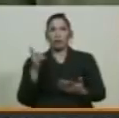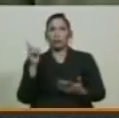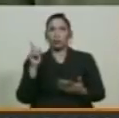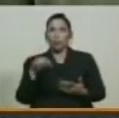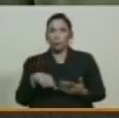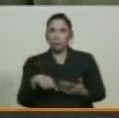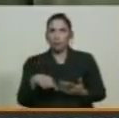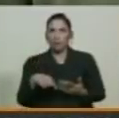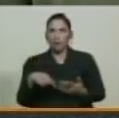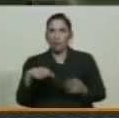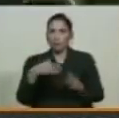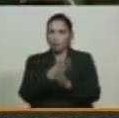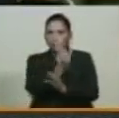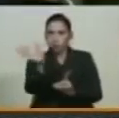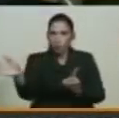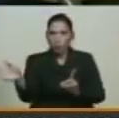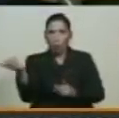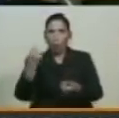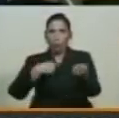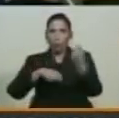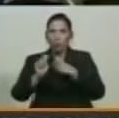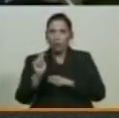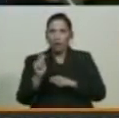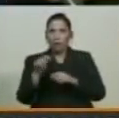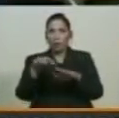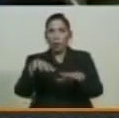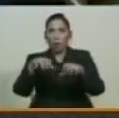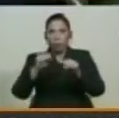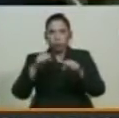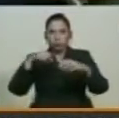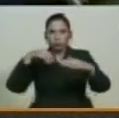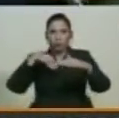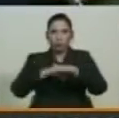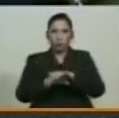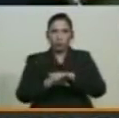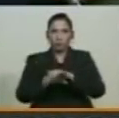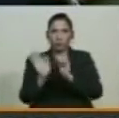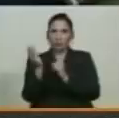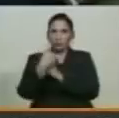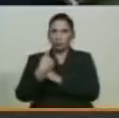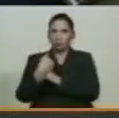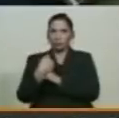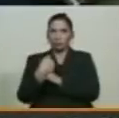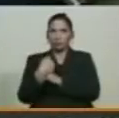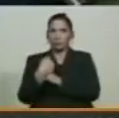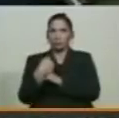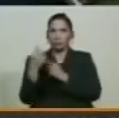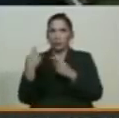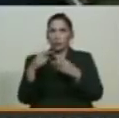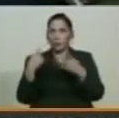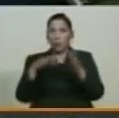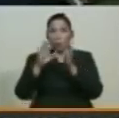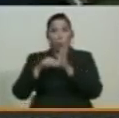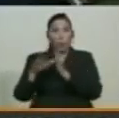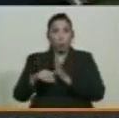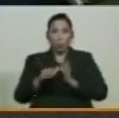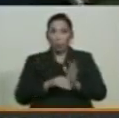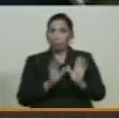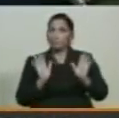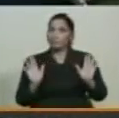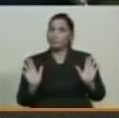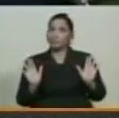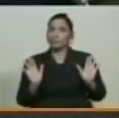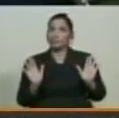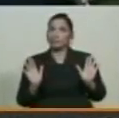desvío, contrabando, el acaparamiento, y bueno, es lo que se presuntamente lleva a la configuración de otros delitos más cuando sal. Nos